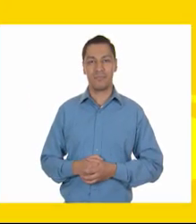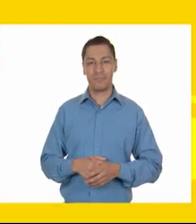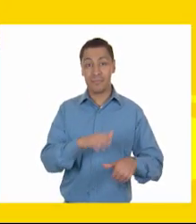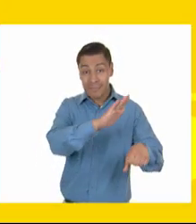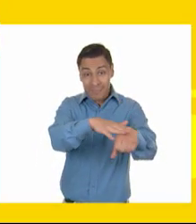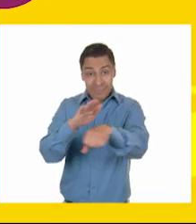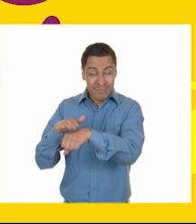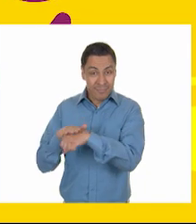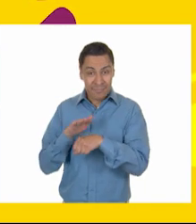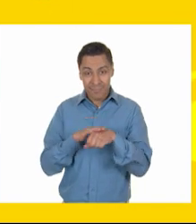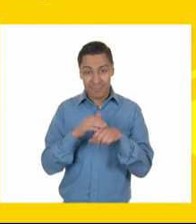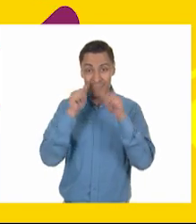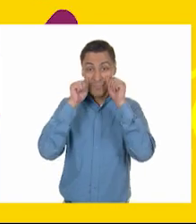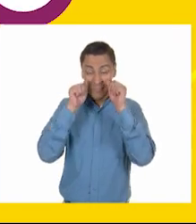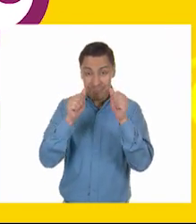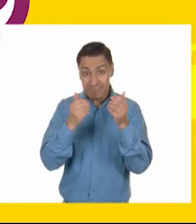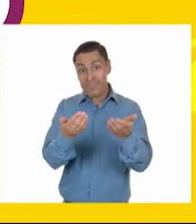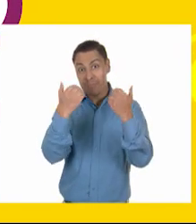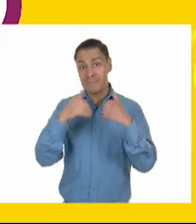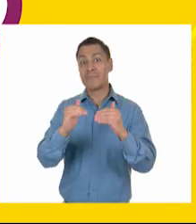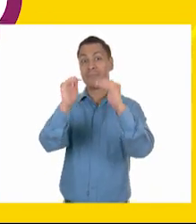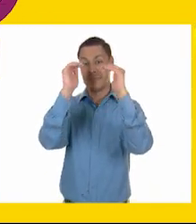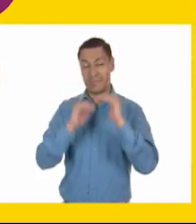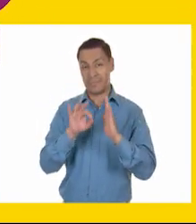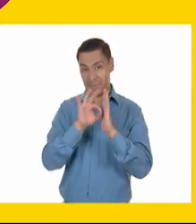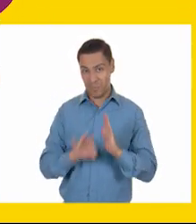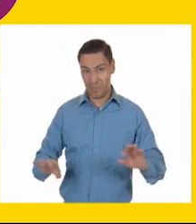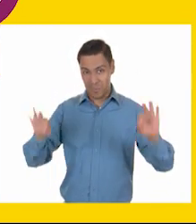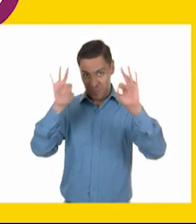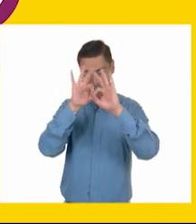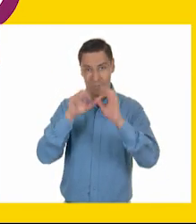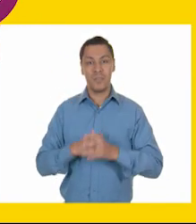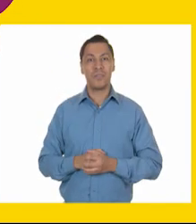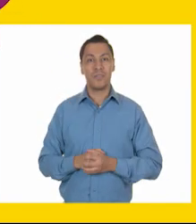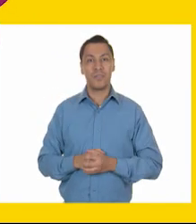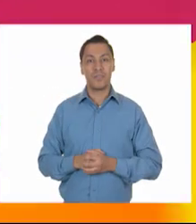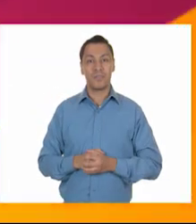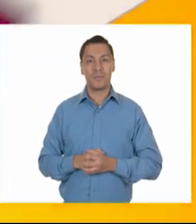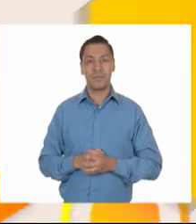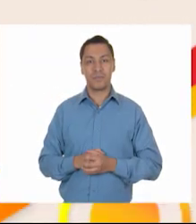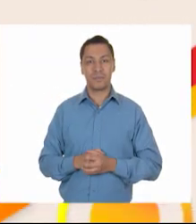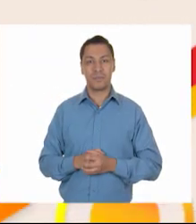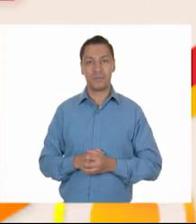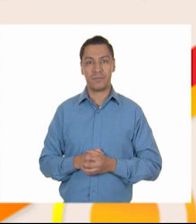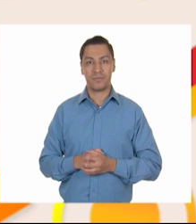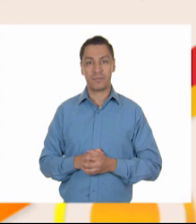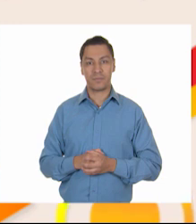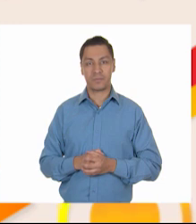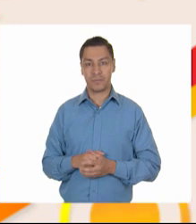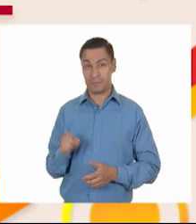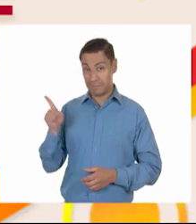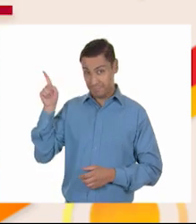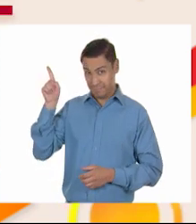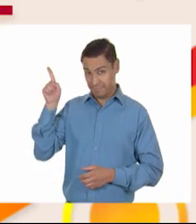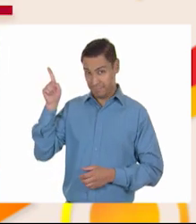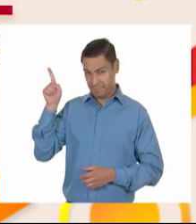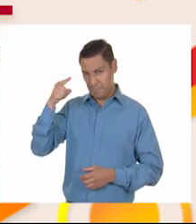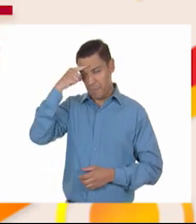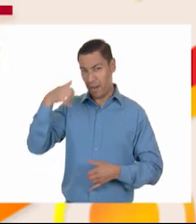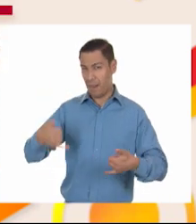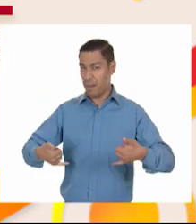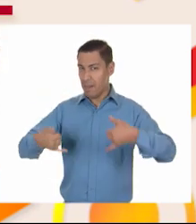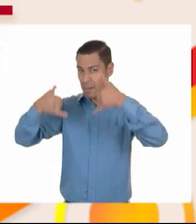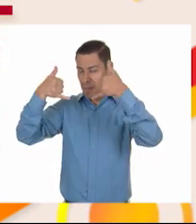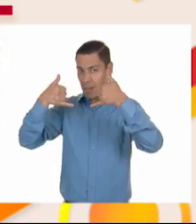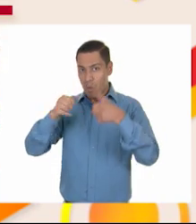Atención, atención, a continuación, información importante. A este número puedes llamar cuando